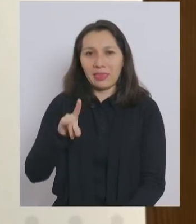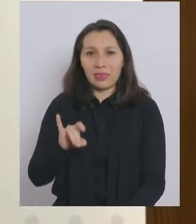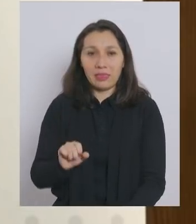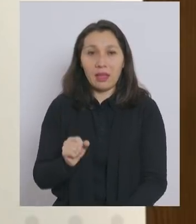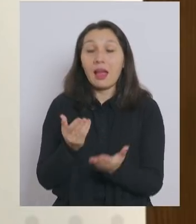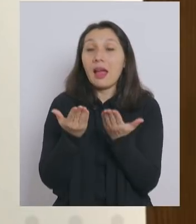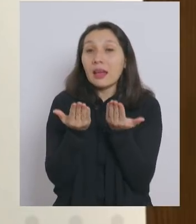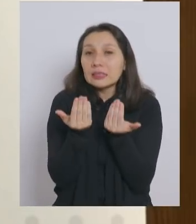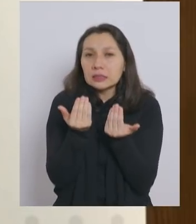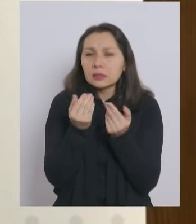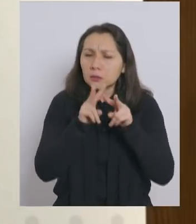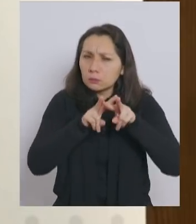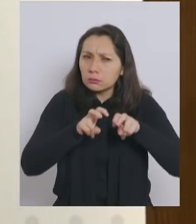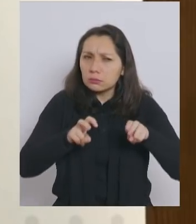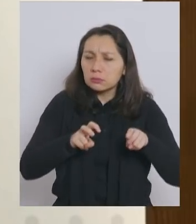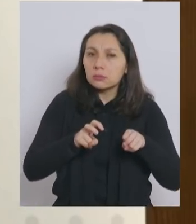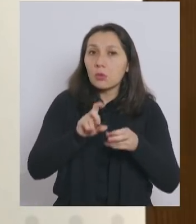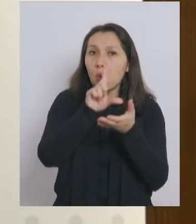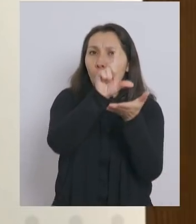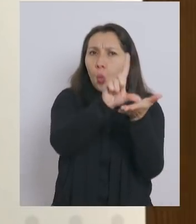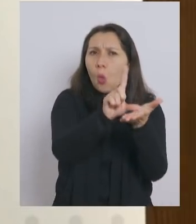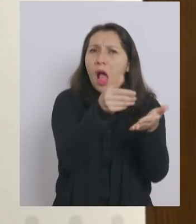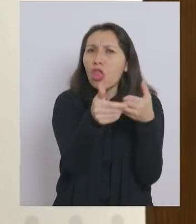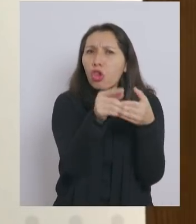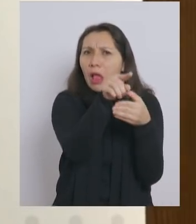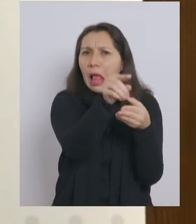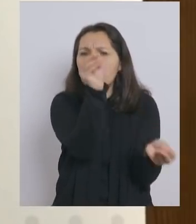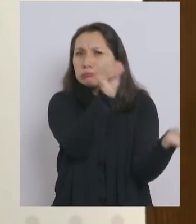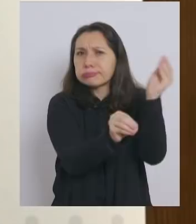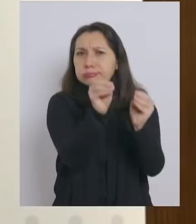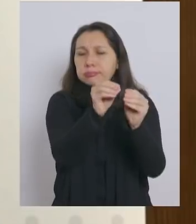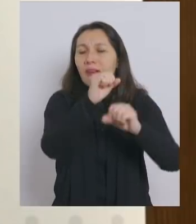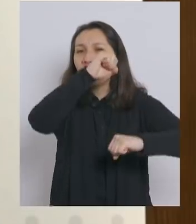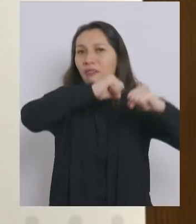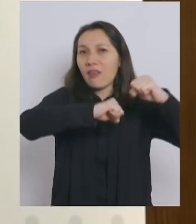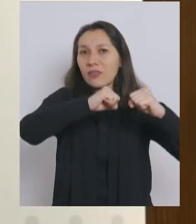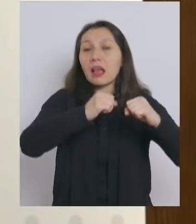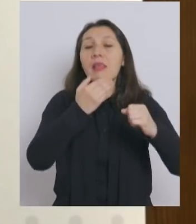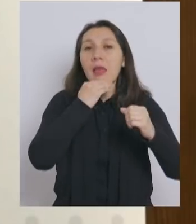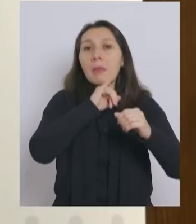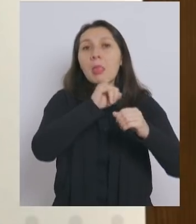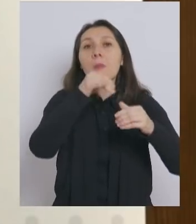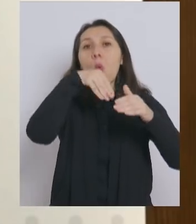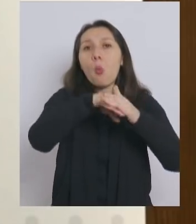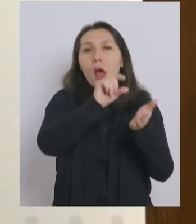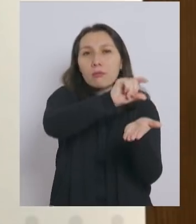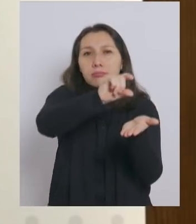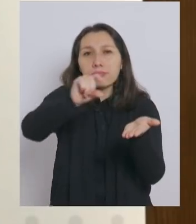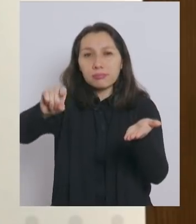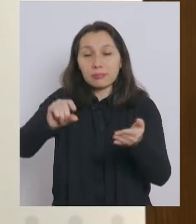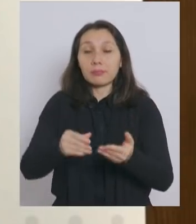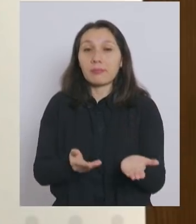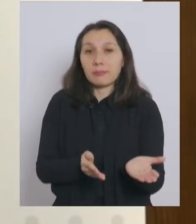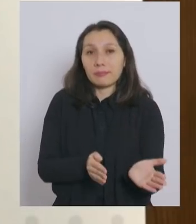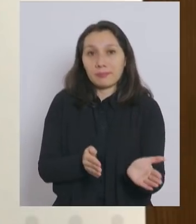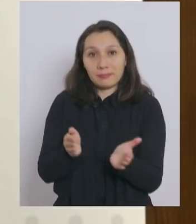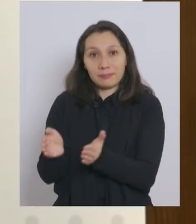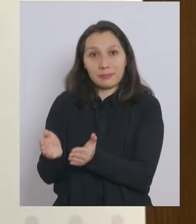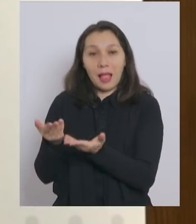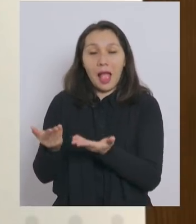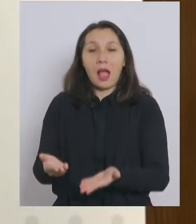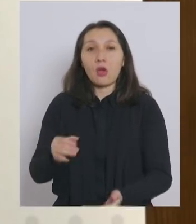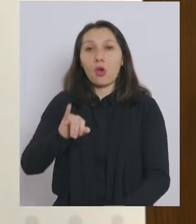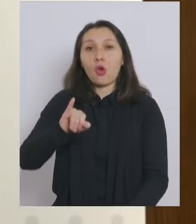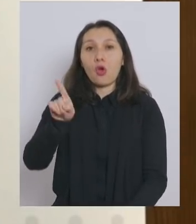un análisis exhaustivo con respecto a los sitios de fabricación y los antecedentes de buenas prácticas de manufactura. Dejo con ustedes ahora a